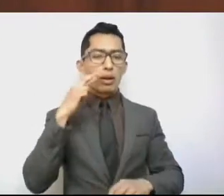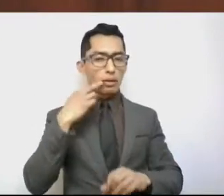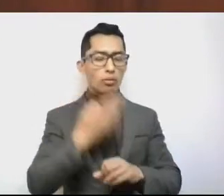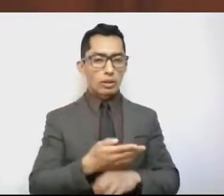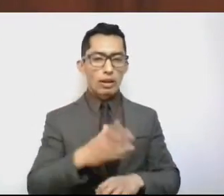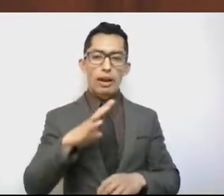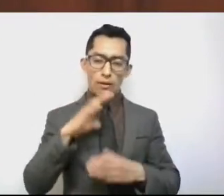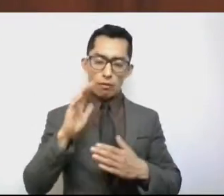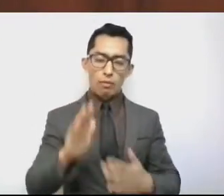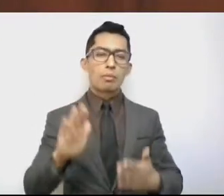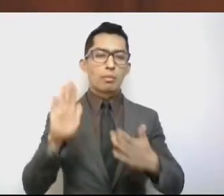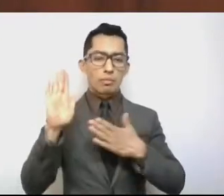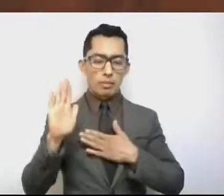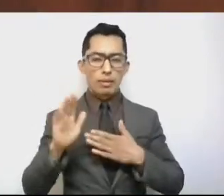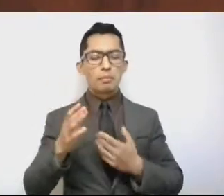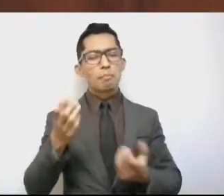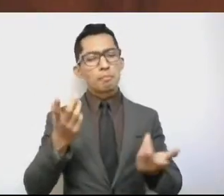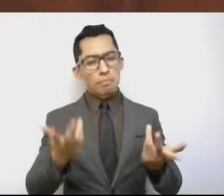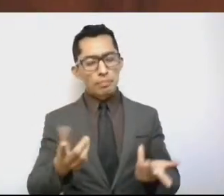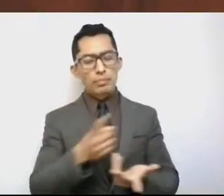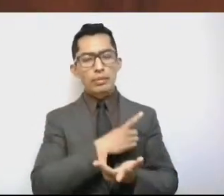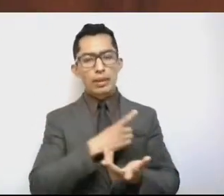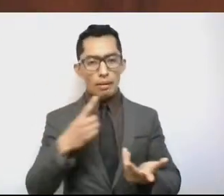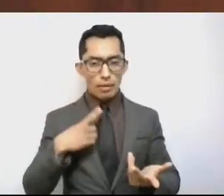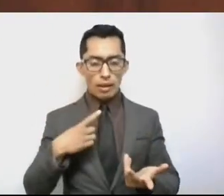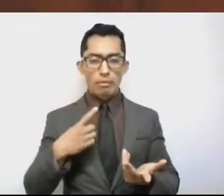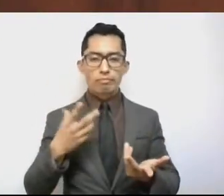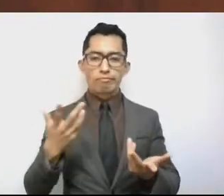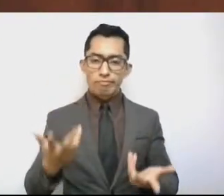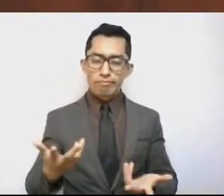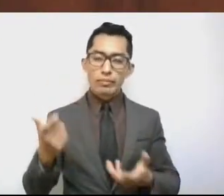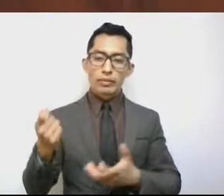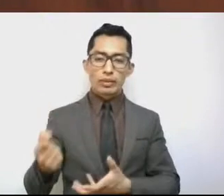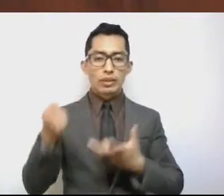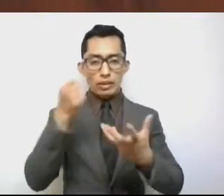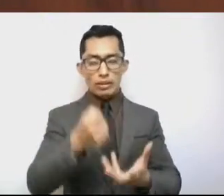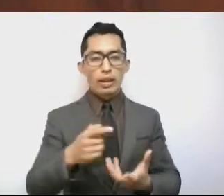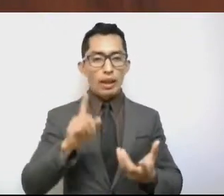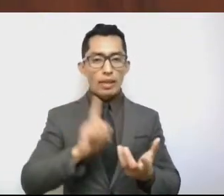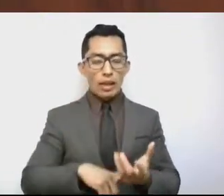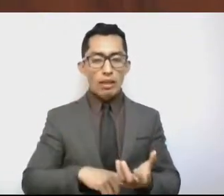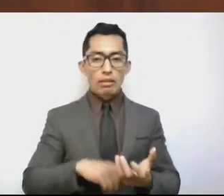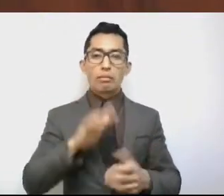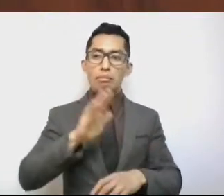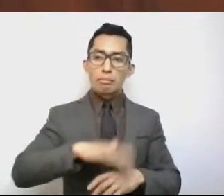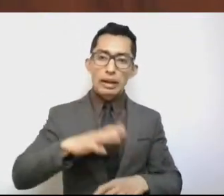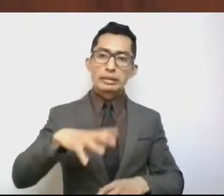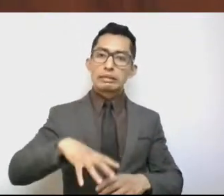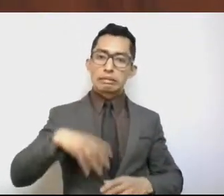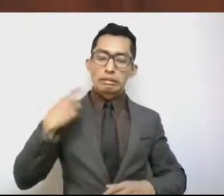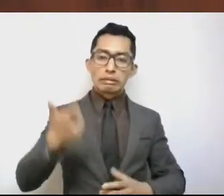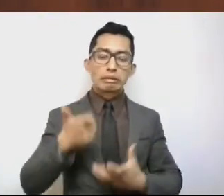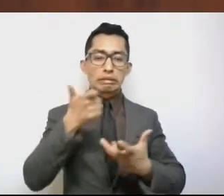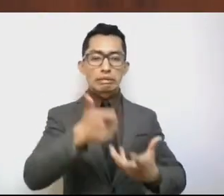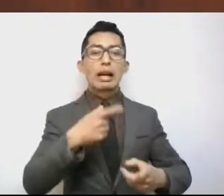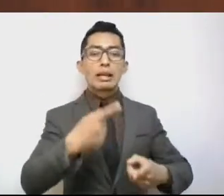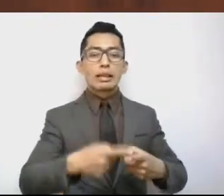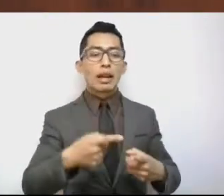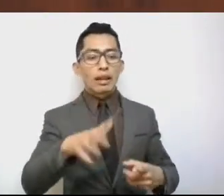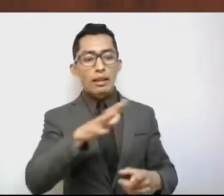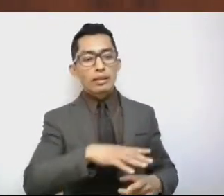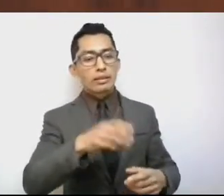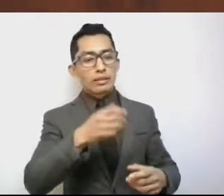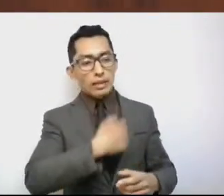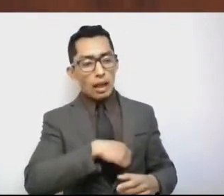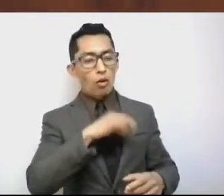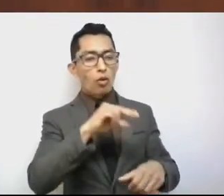compromiso, hubo que dedicar recursos crecientes y extraordinarios a un sector salud que no estaba